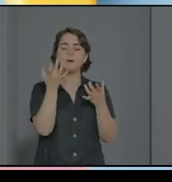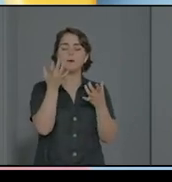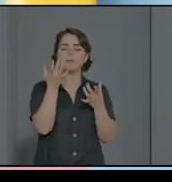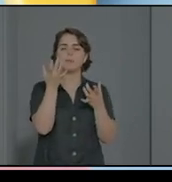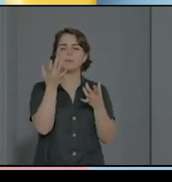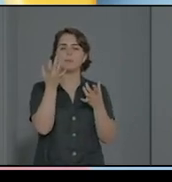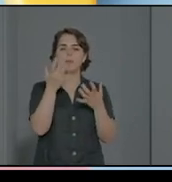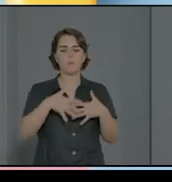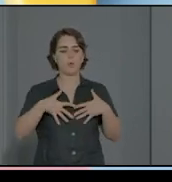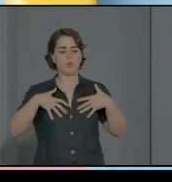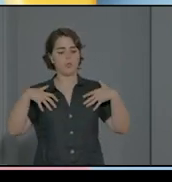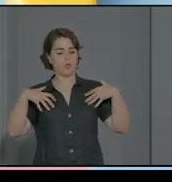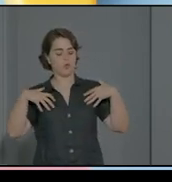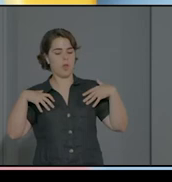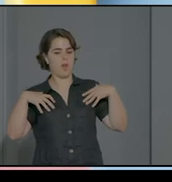emocional fuerte,